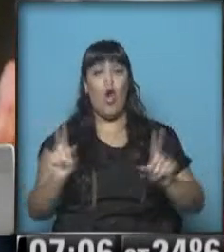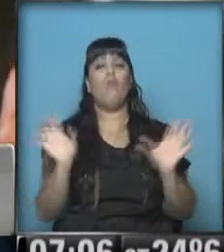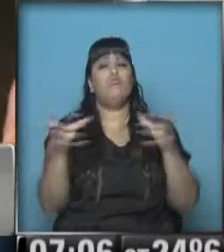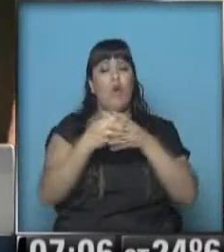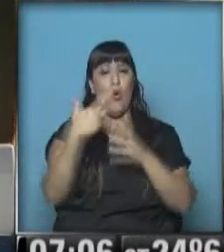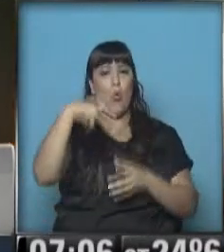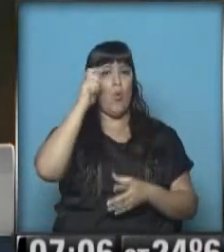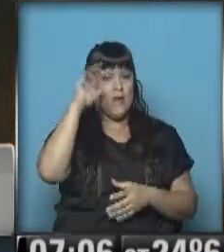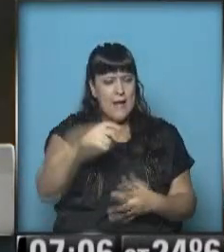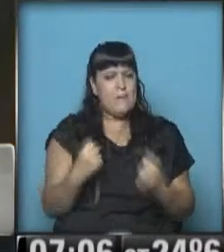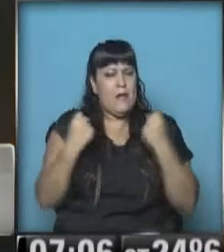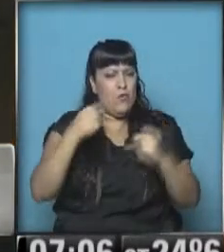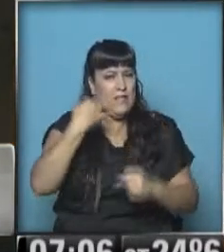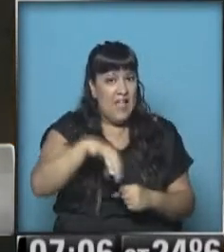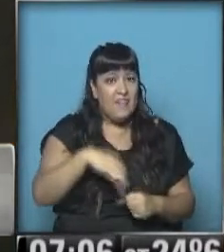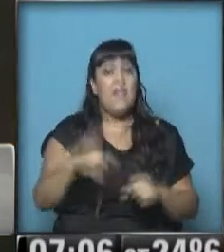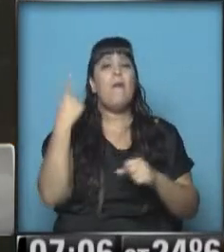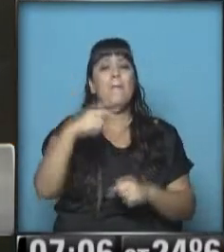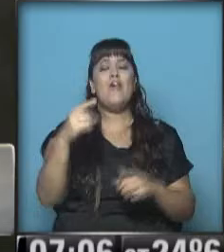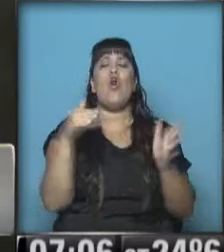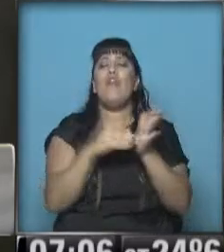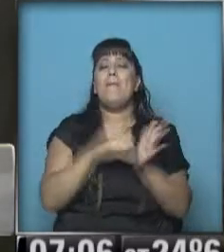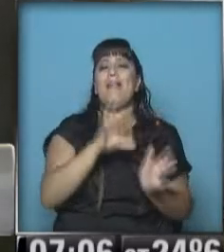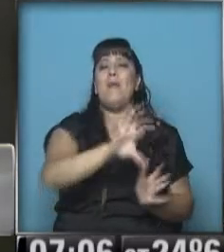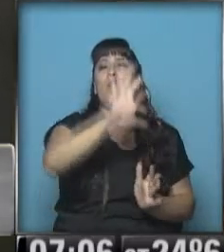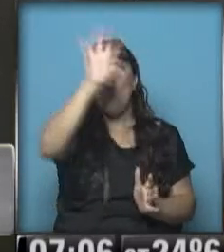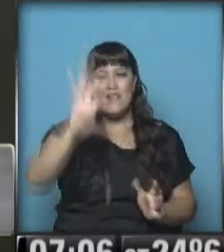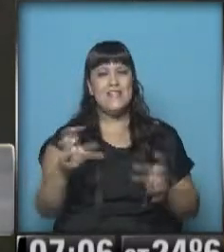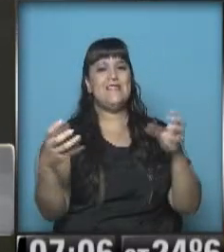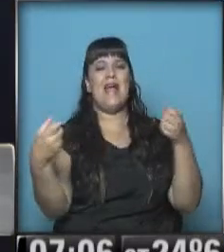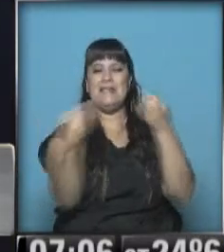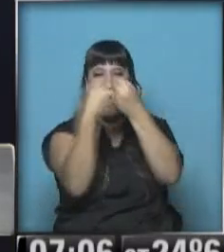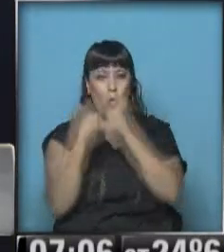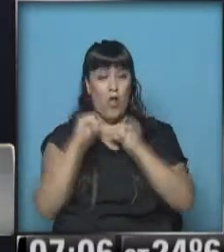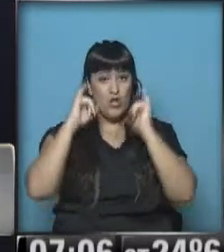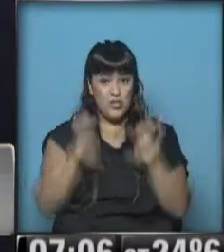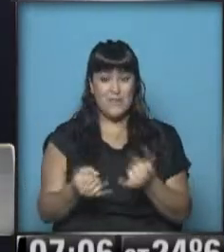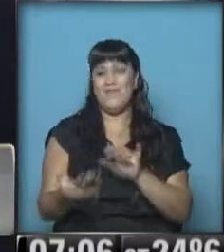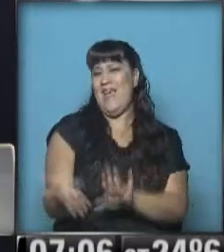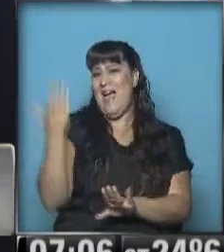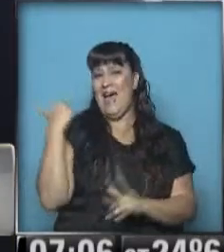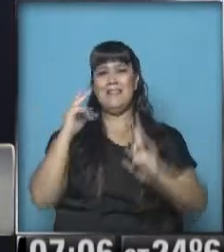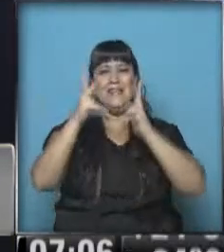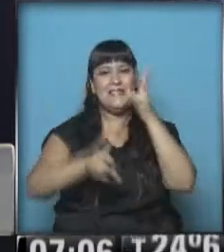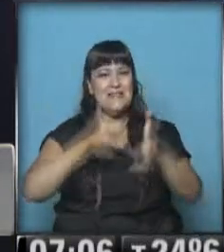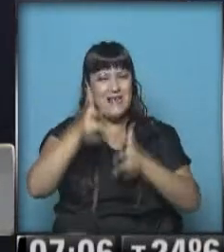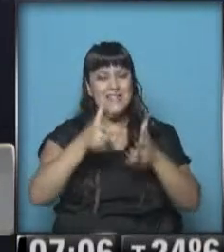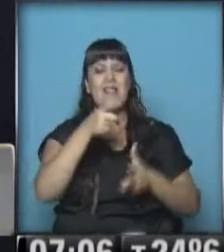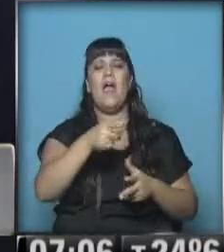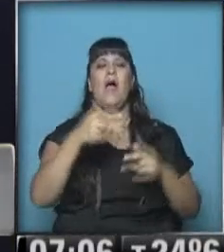también vamos a tener alianzas distritales. Esa fue la palabra que utilizaron. Bueno, Wiener, como te contábamos antes y como también te decía, trató de